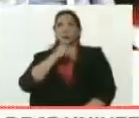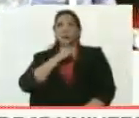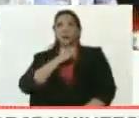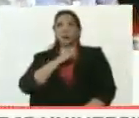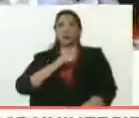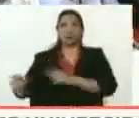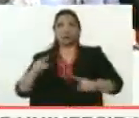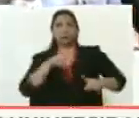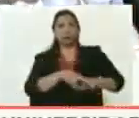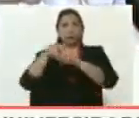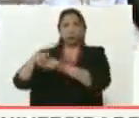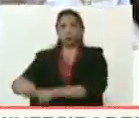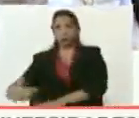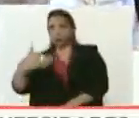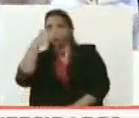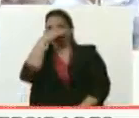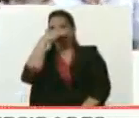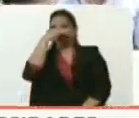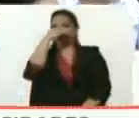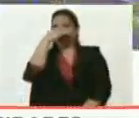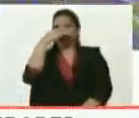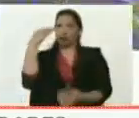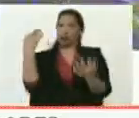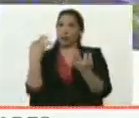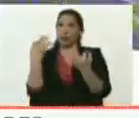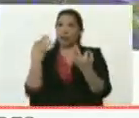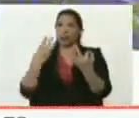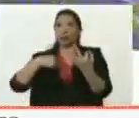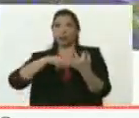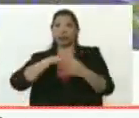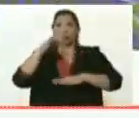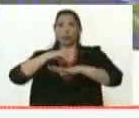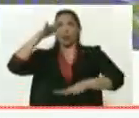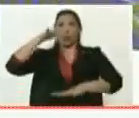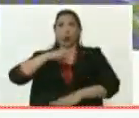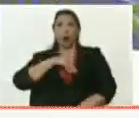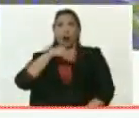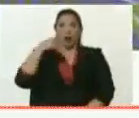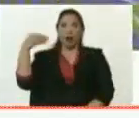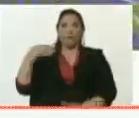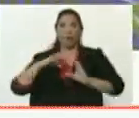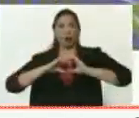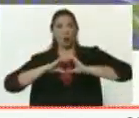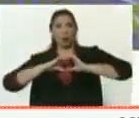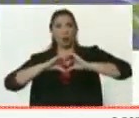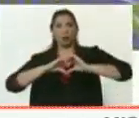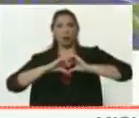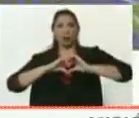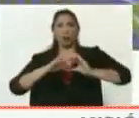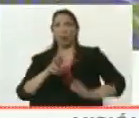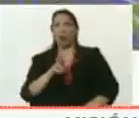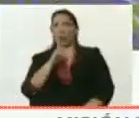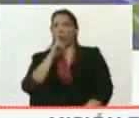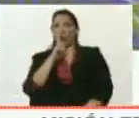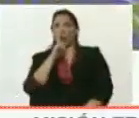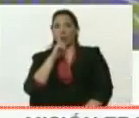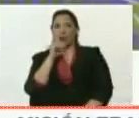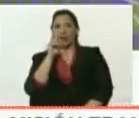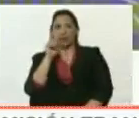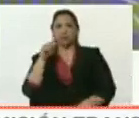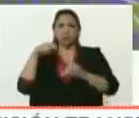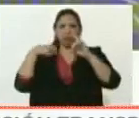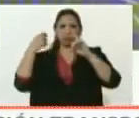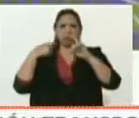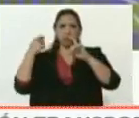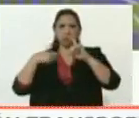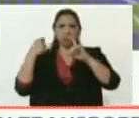dictadura fascista. Realmente nos toca mucho el alma y el corazón las terribles imágenes de la